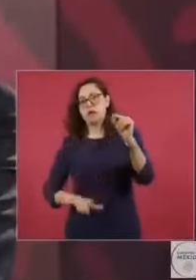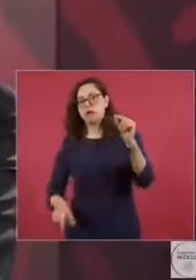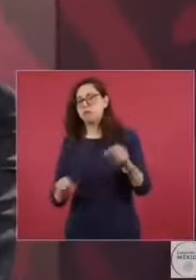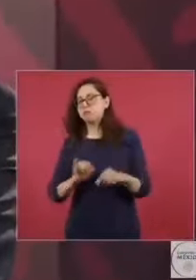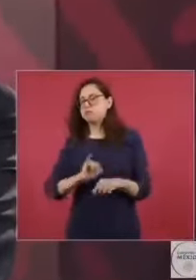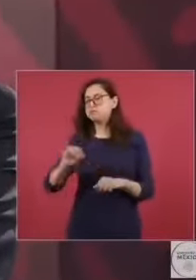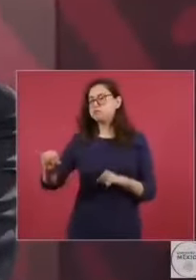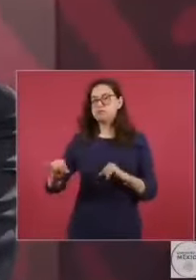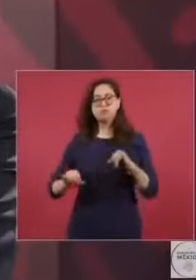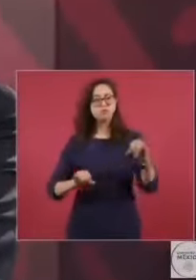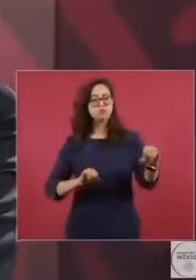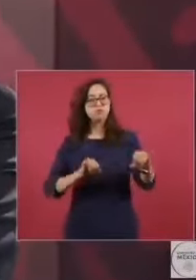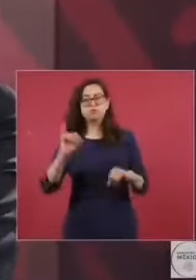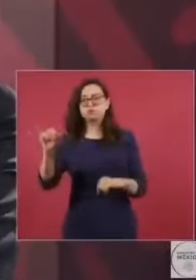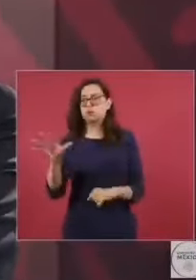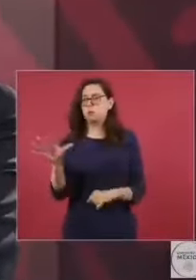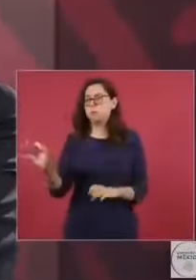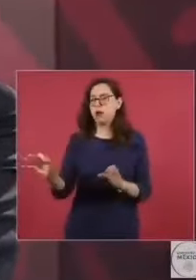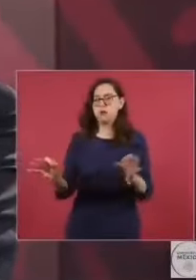allá.